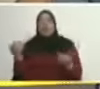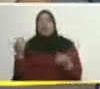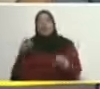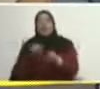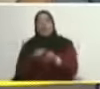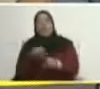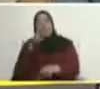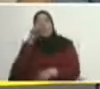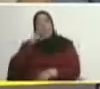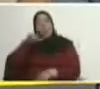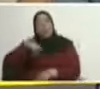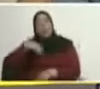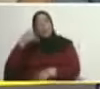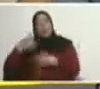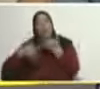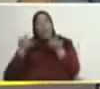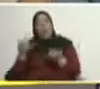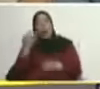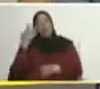Por eso es que hay que